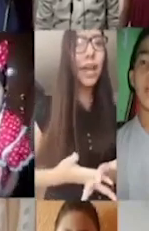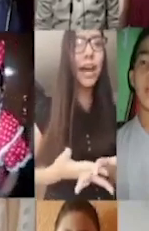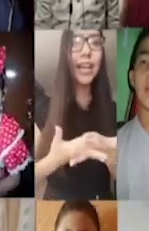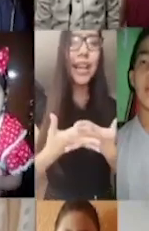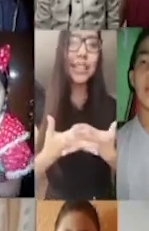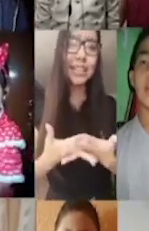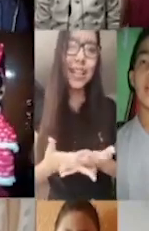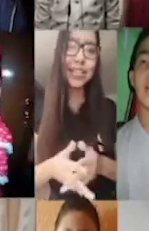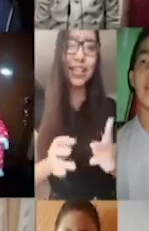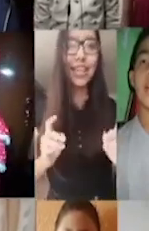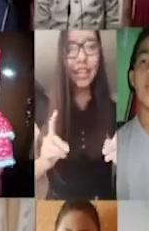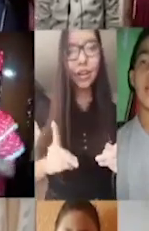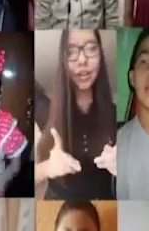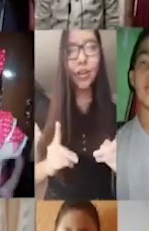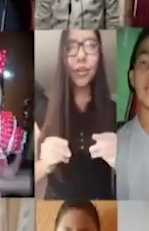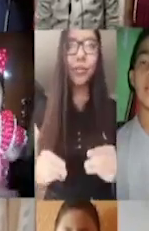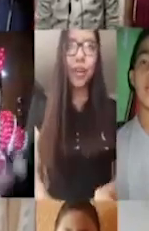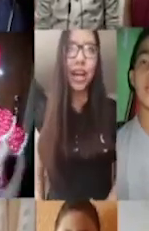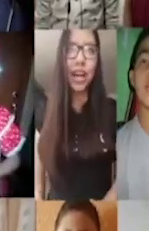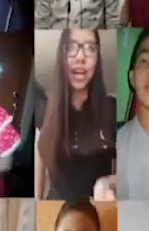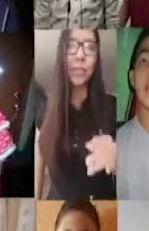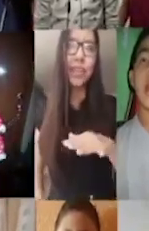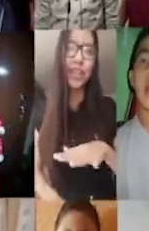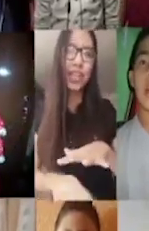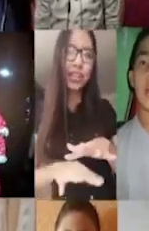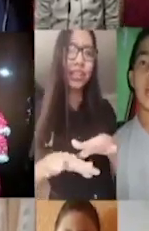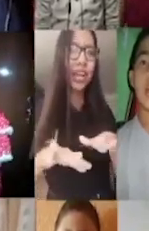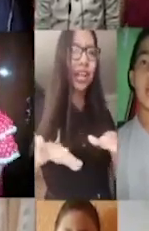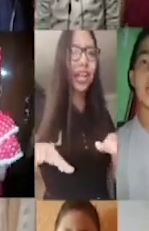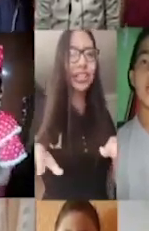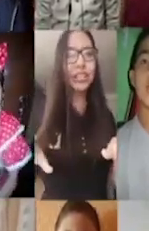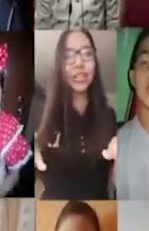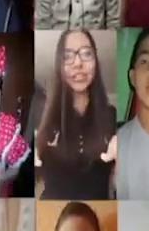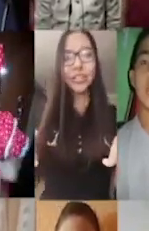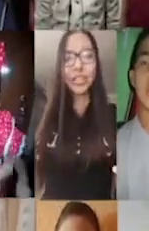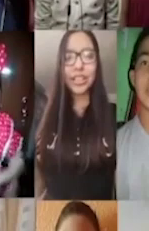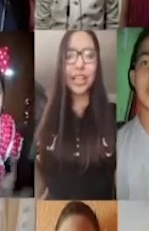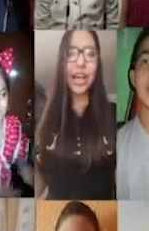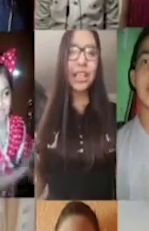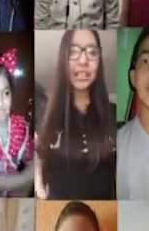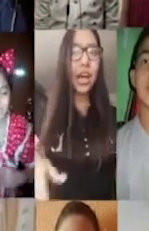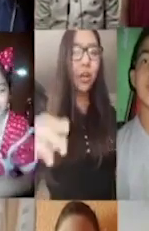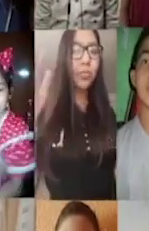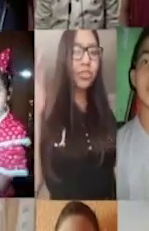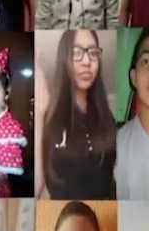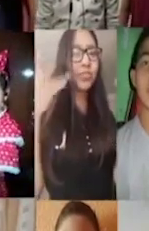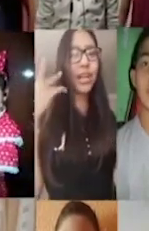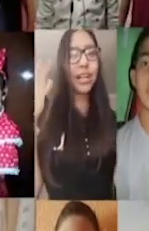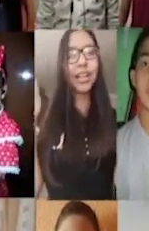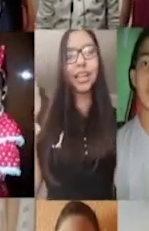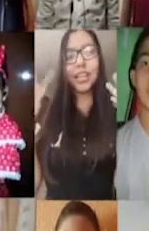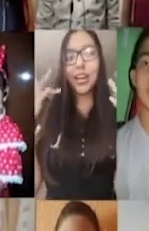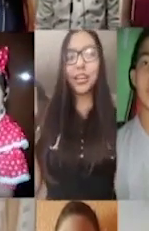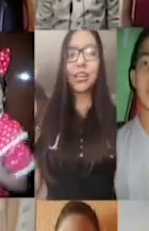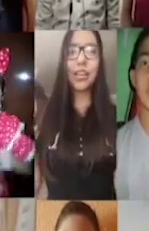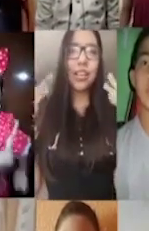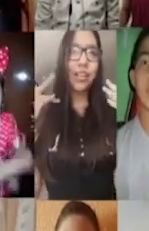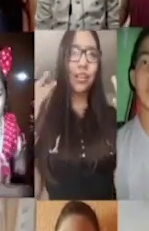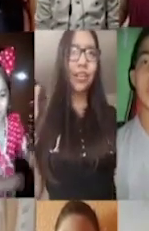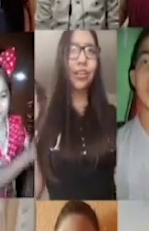la playa se acercó, envidiando a las conchitas por su